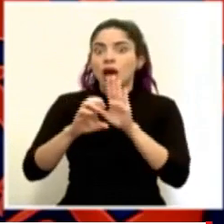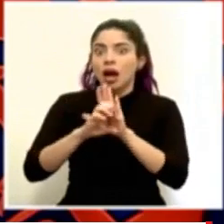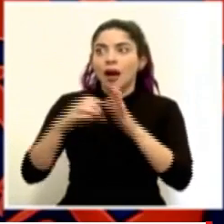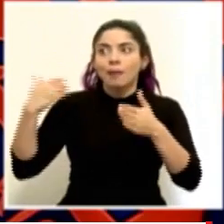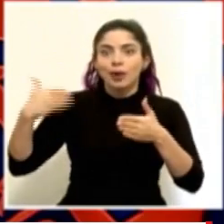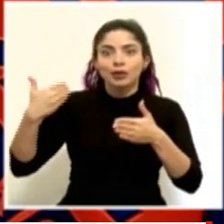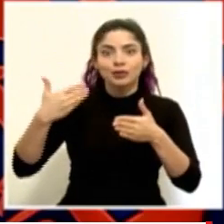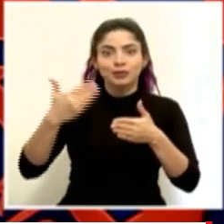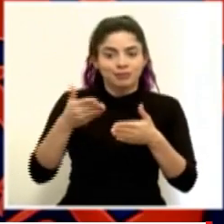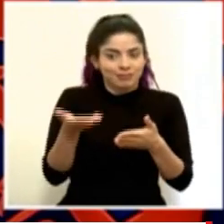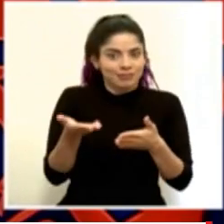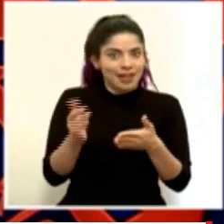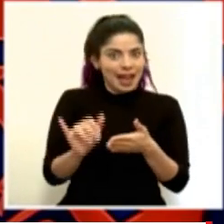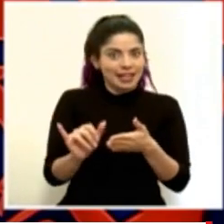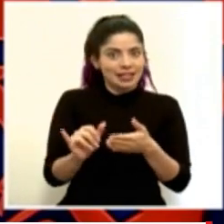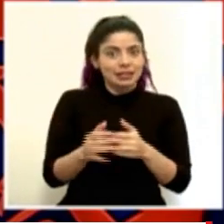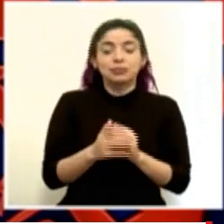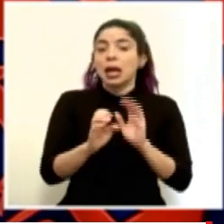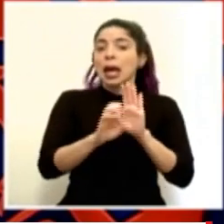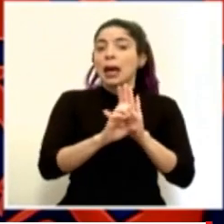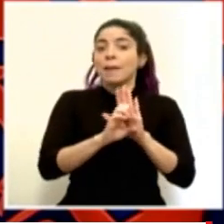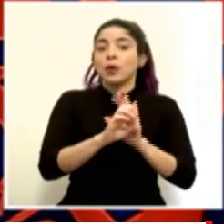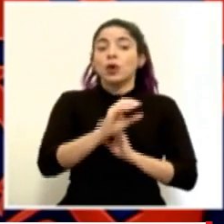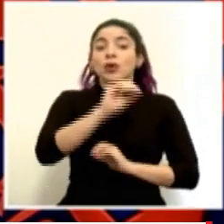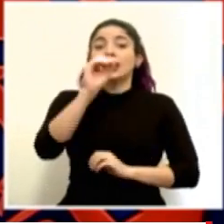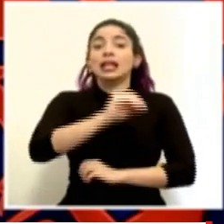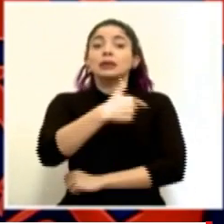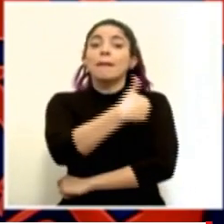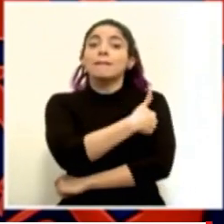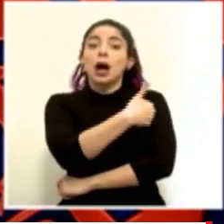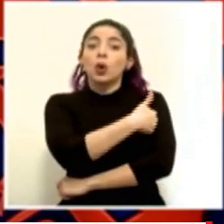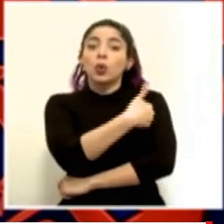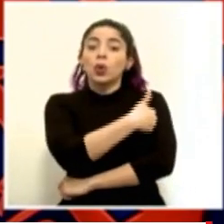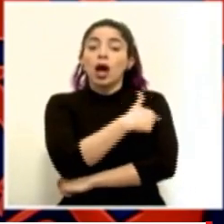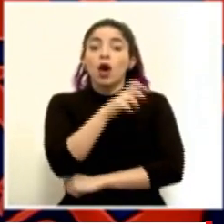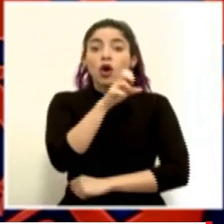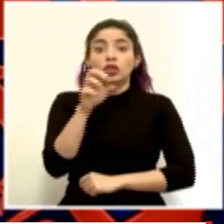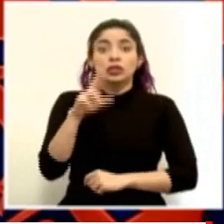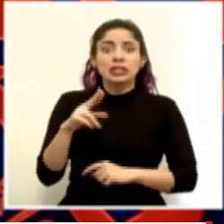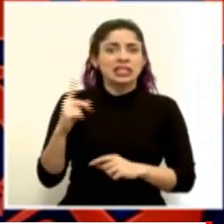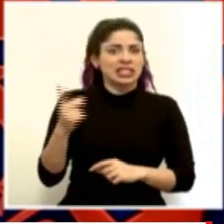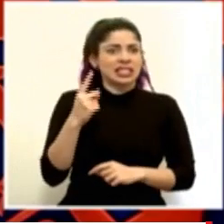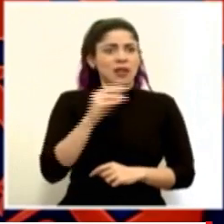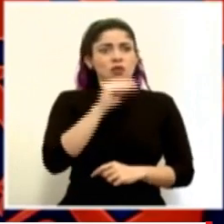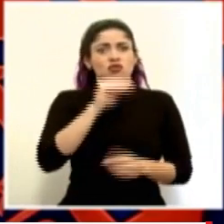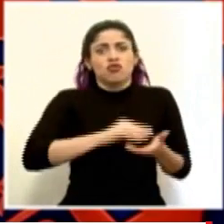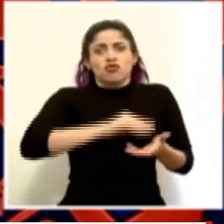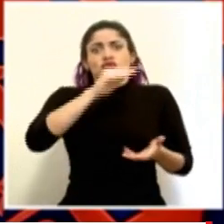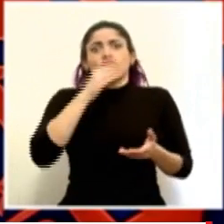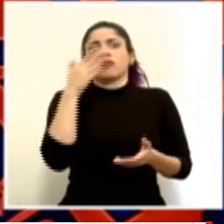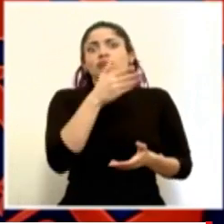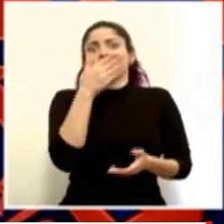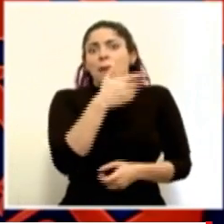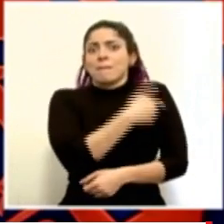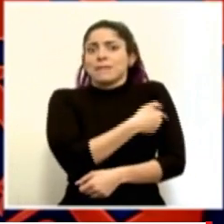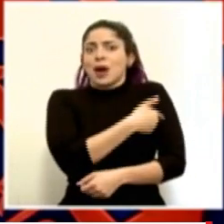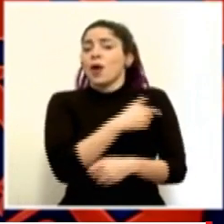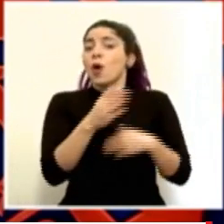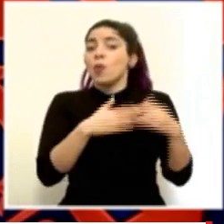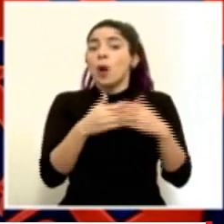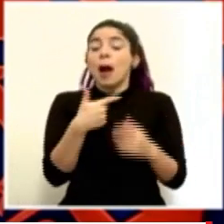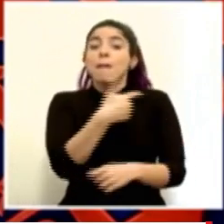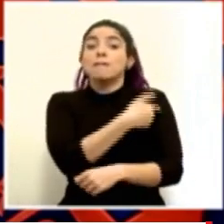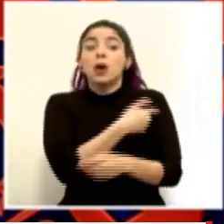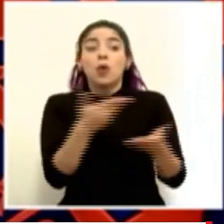de eso. Por ejemplo, la tasa de vacunación en Costa Rica siempre es altísima. En cualquier vacuna que se